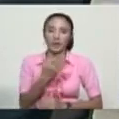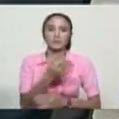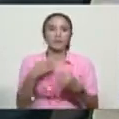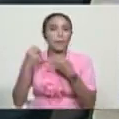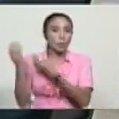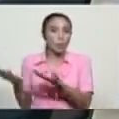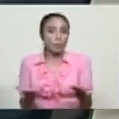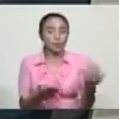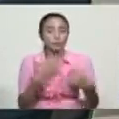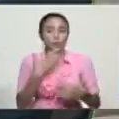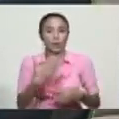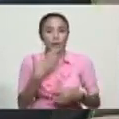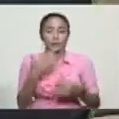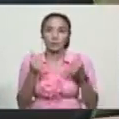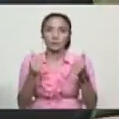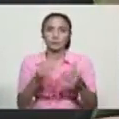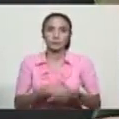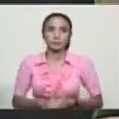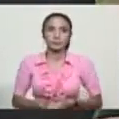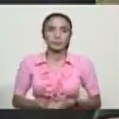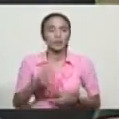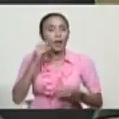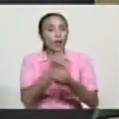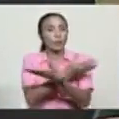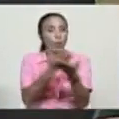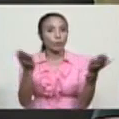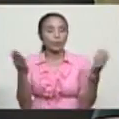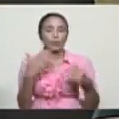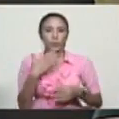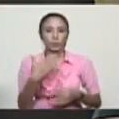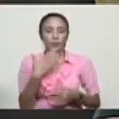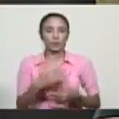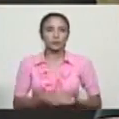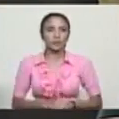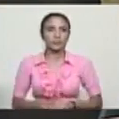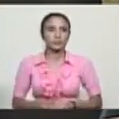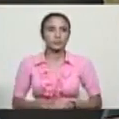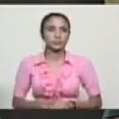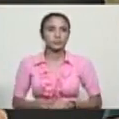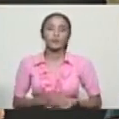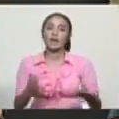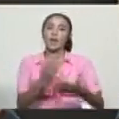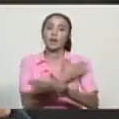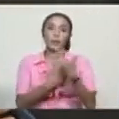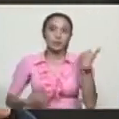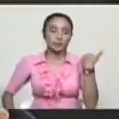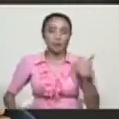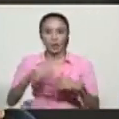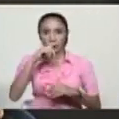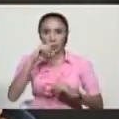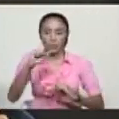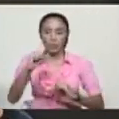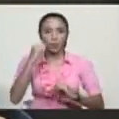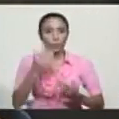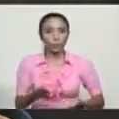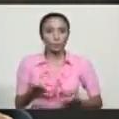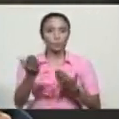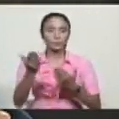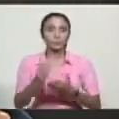aquí con ustedes. Un honor estar aquí con el camarada presidente de la República